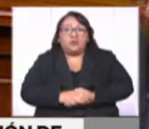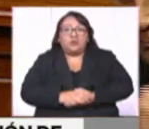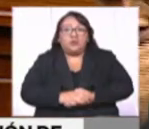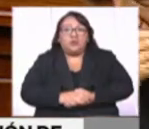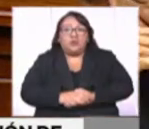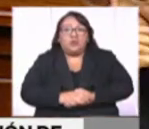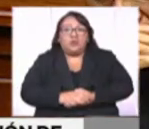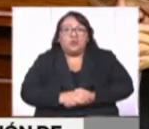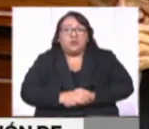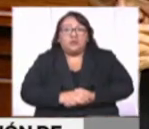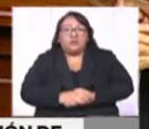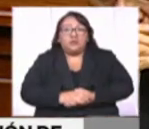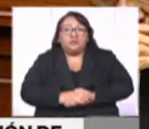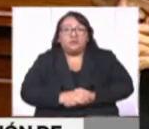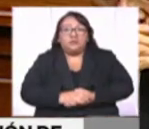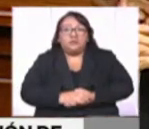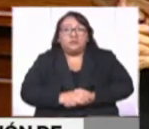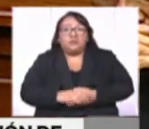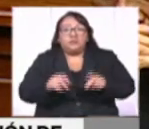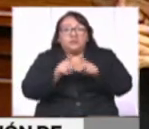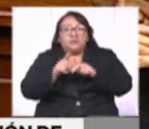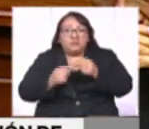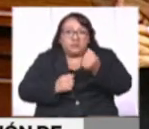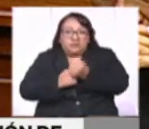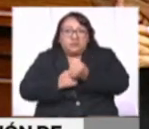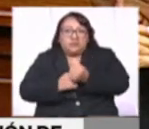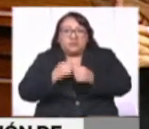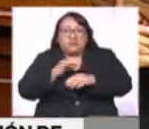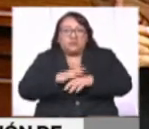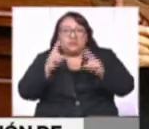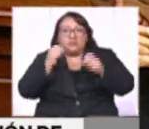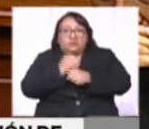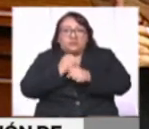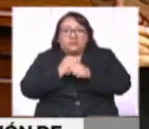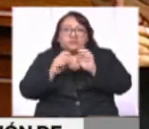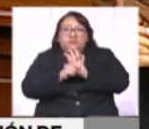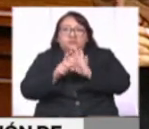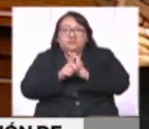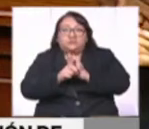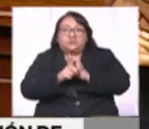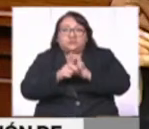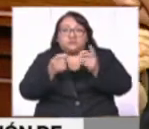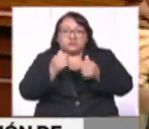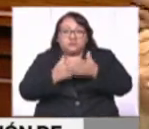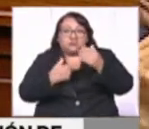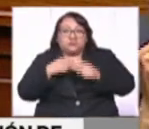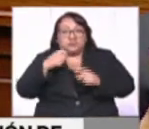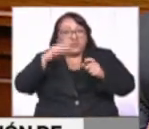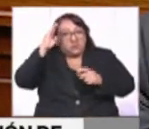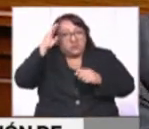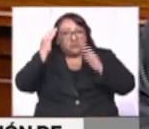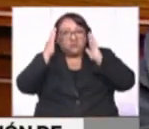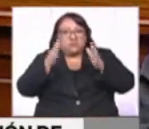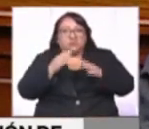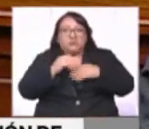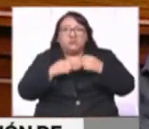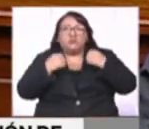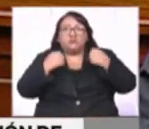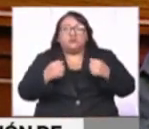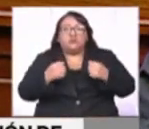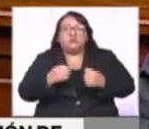criminalidad y, por supuesto, que apoye nuestras iniciativas legislativas y que los recursos escasos que tiene la policía los dedique a combatir